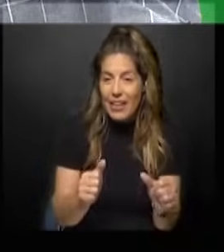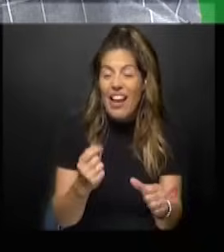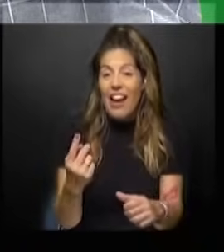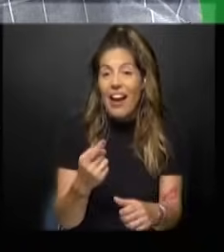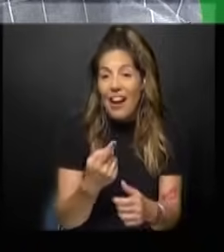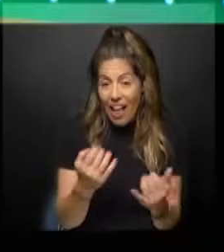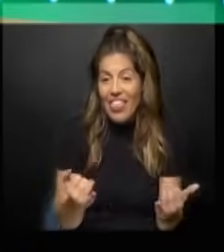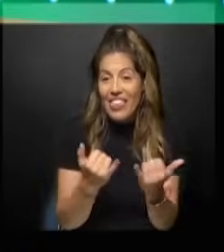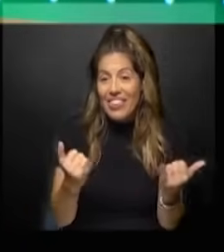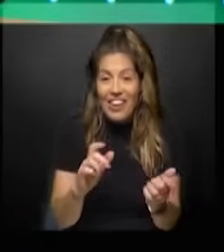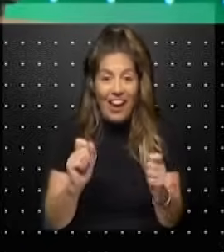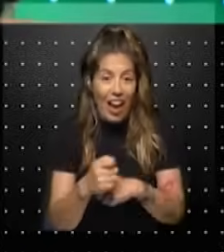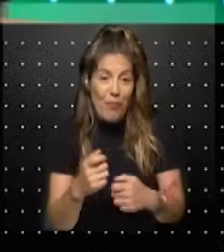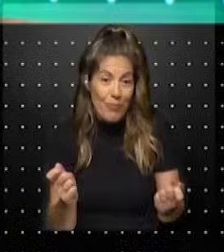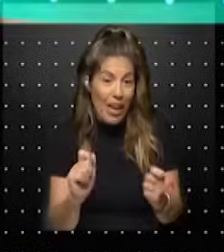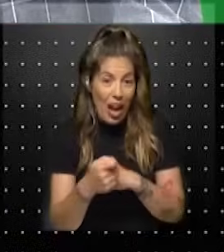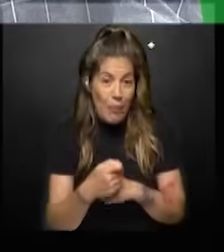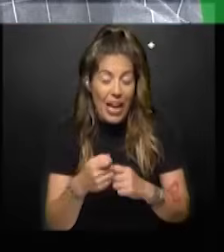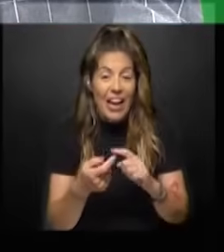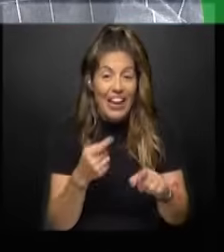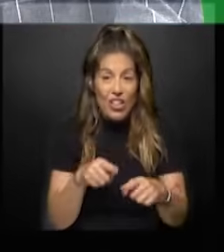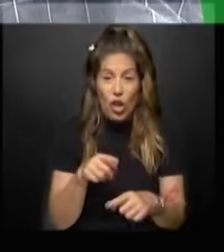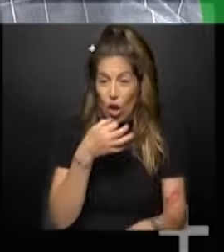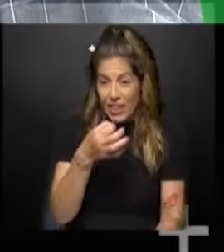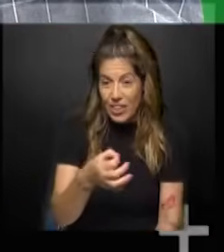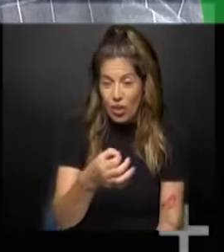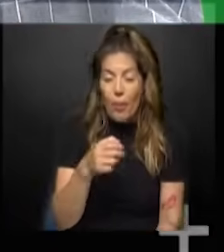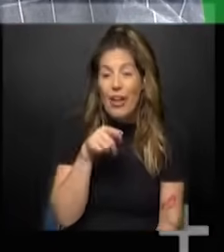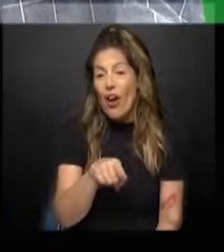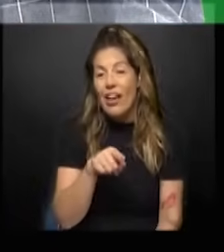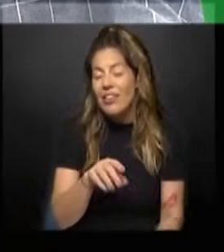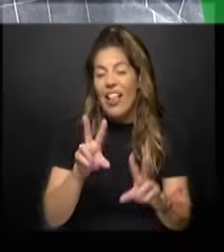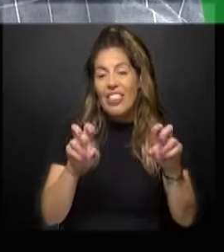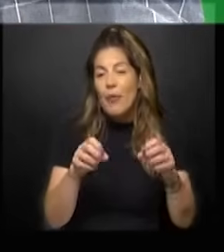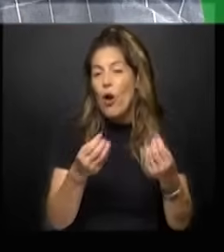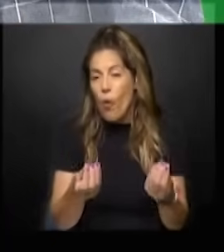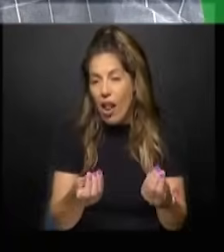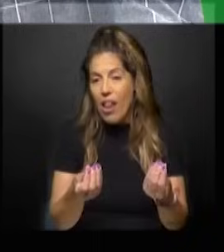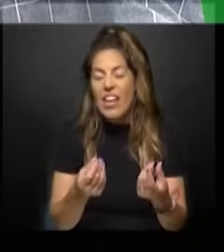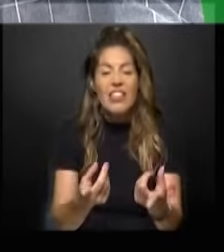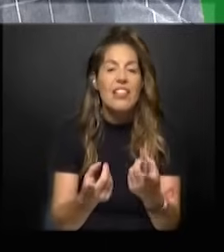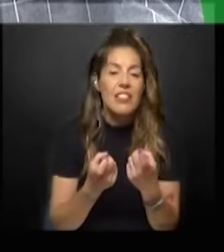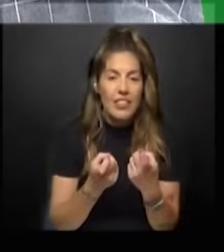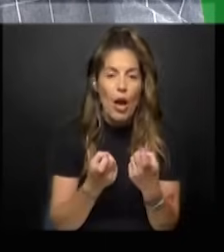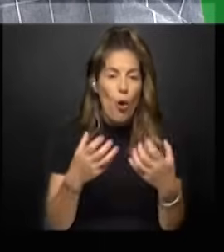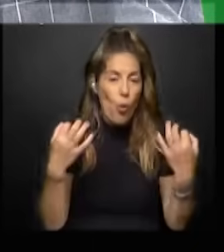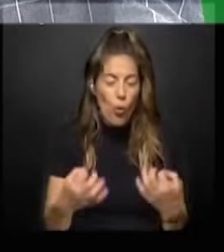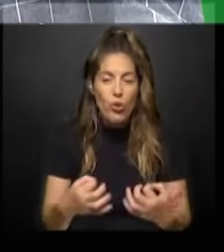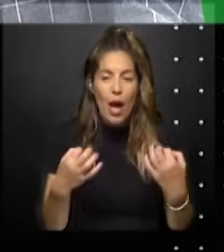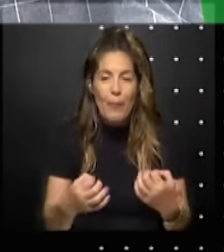día aparece un cambio en relación a lo que dijo. Pero mi punto allí es, Jano, que necesitamos